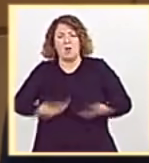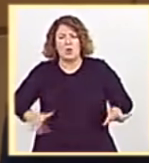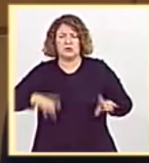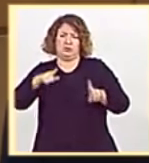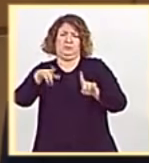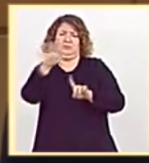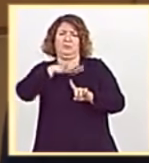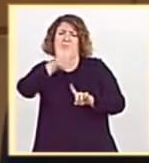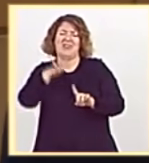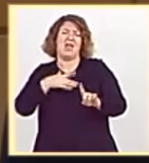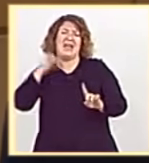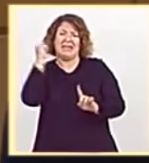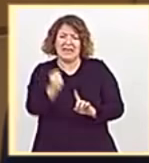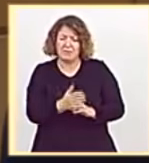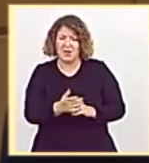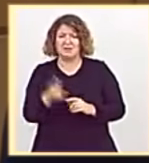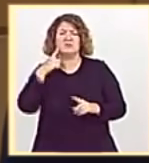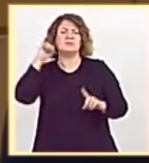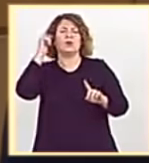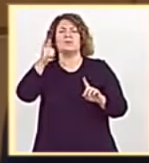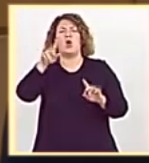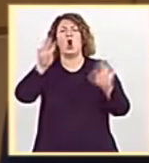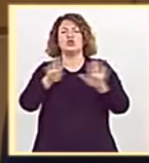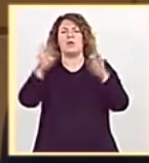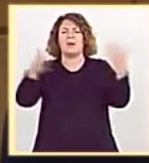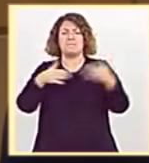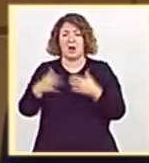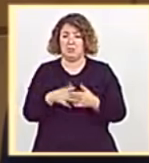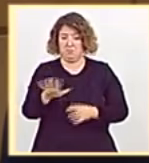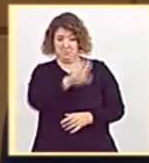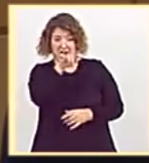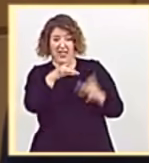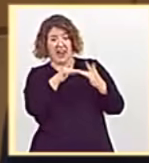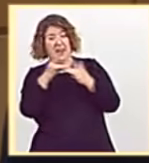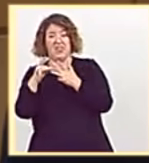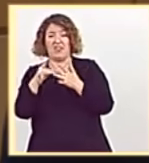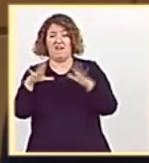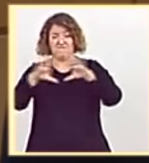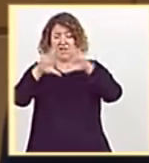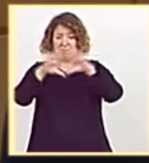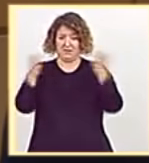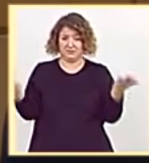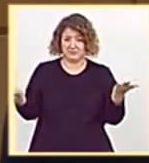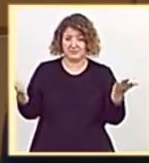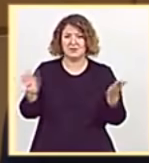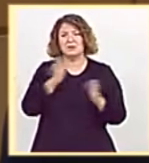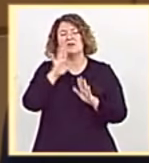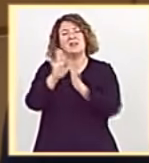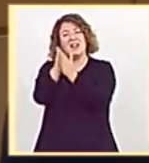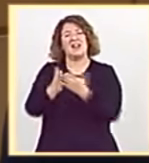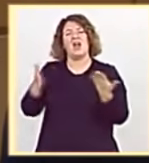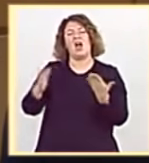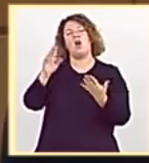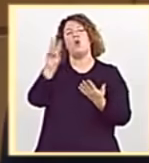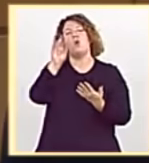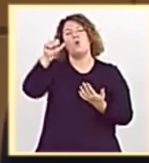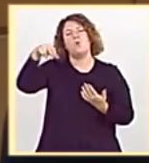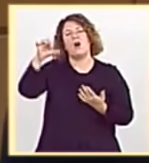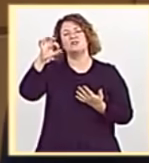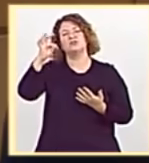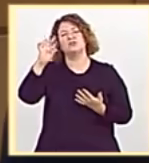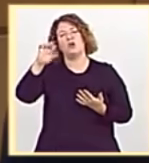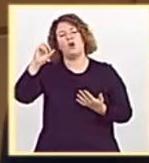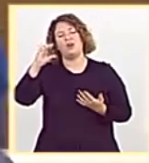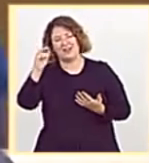final, vienen ustedes aquí como a las líderes del feminismo. Vamos a encontrarnos en los libros de historia a Mary Wollstonecraft, a Simone de Beauvoir,